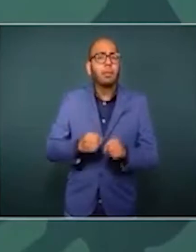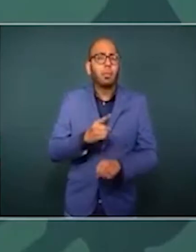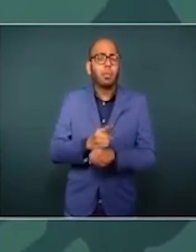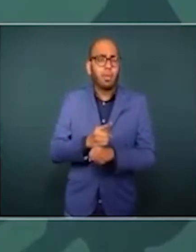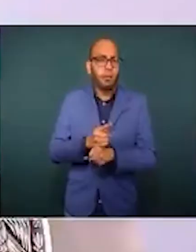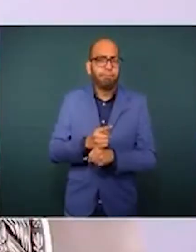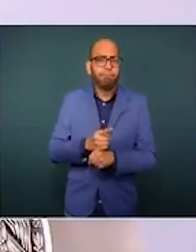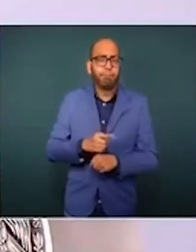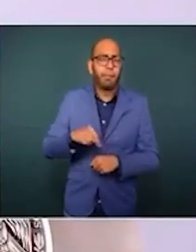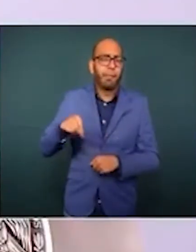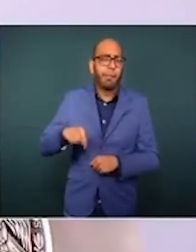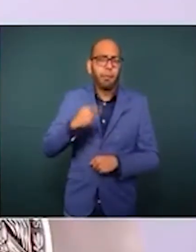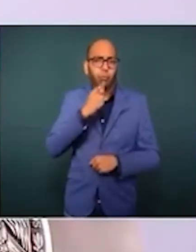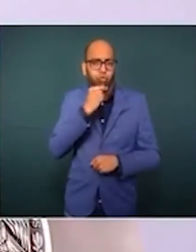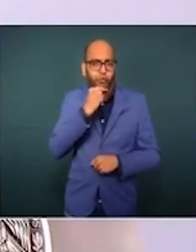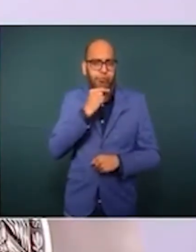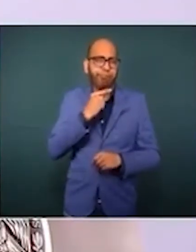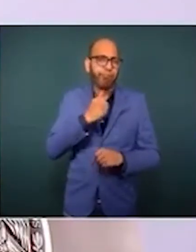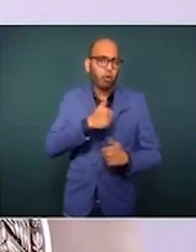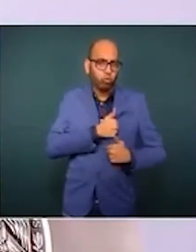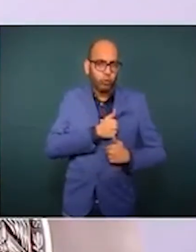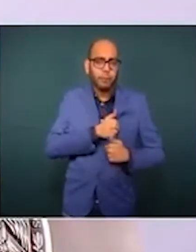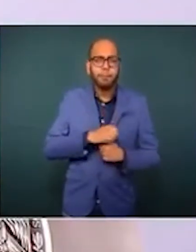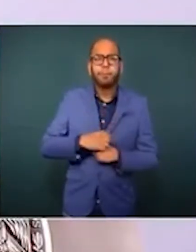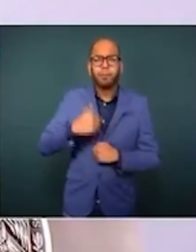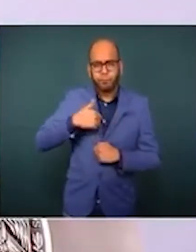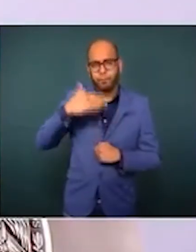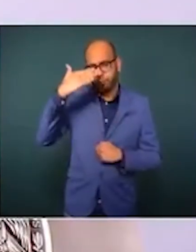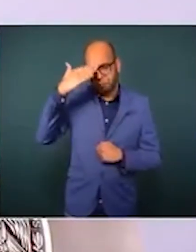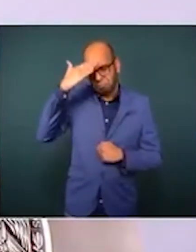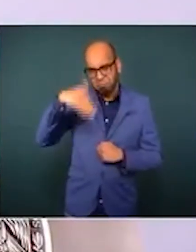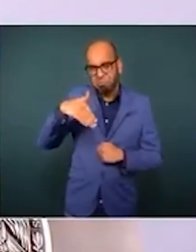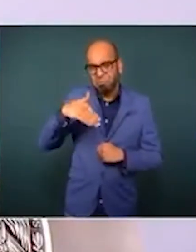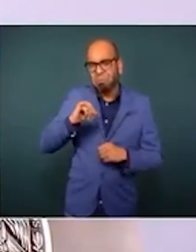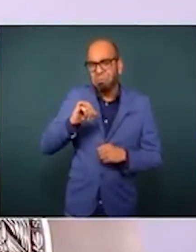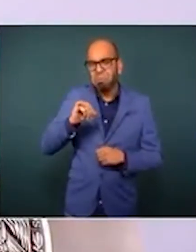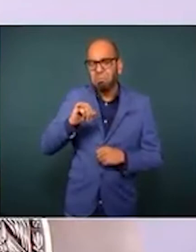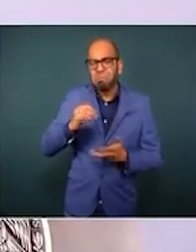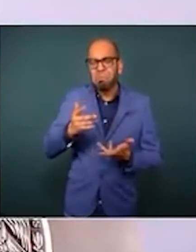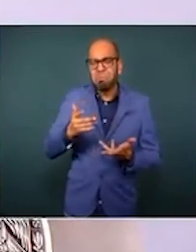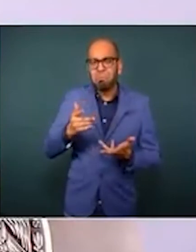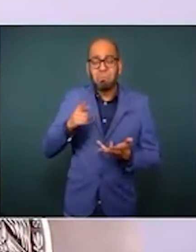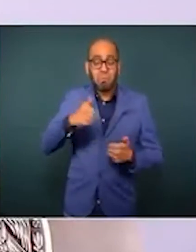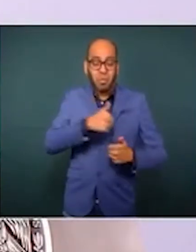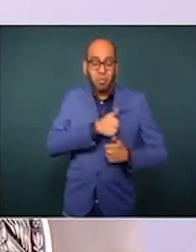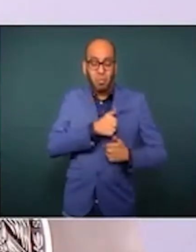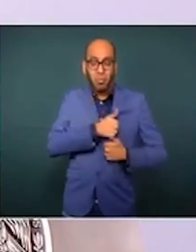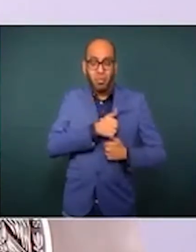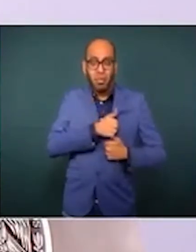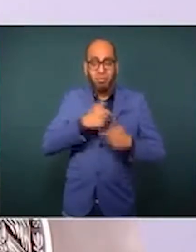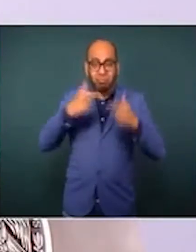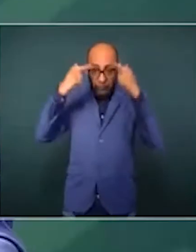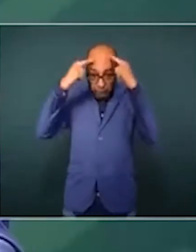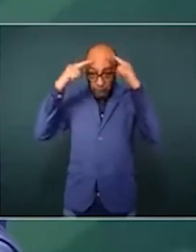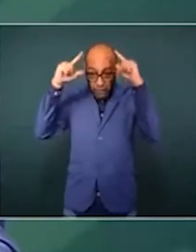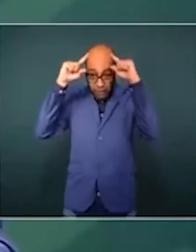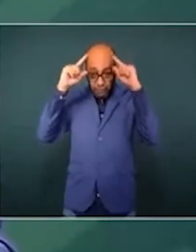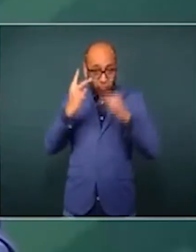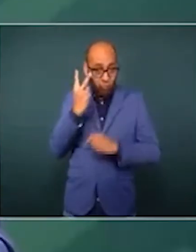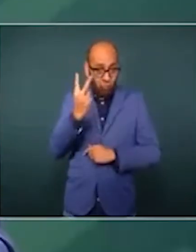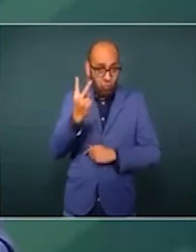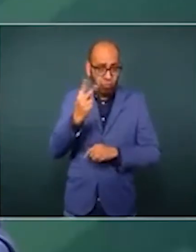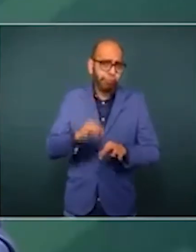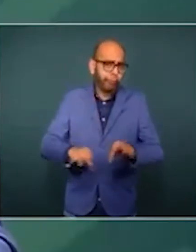parte, el presidente Andrés Manuel López Obrador indicó que la forma de actuar de las Fuerzas Armadas se encuentra establecida en la Carta Magna y reiteró que